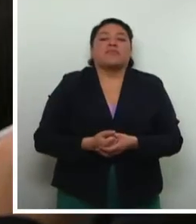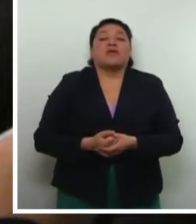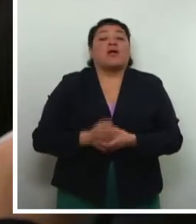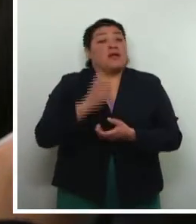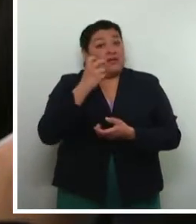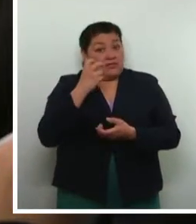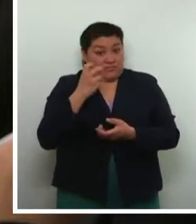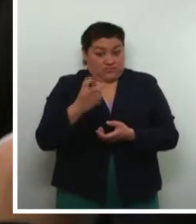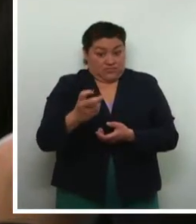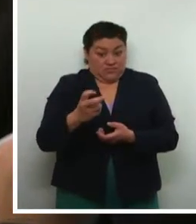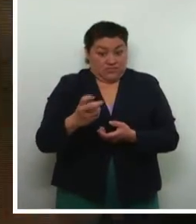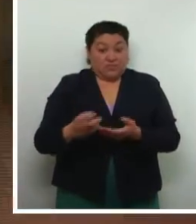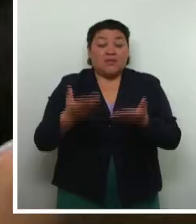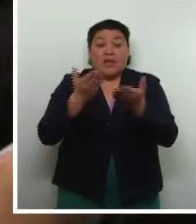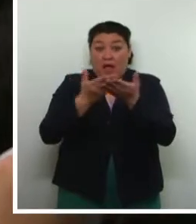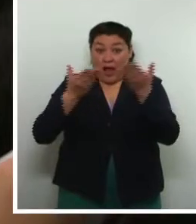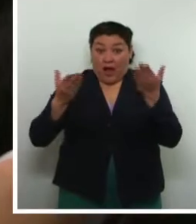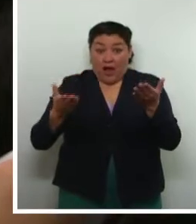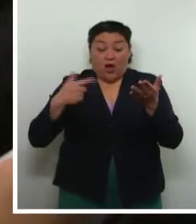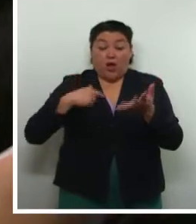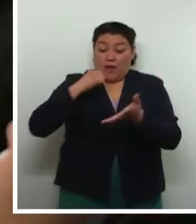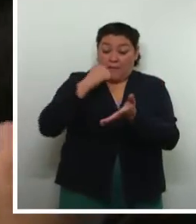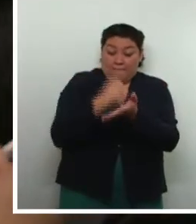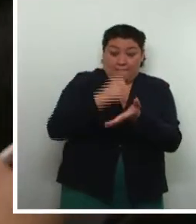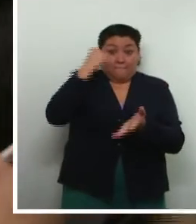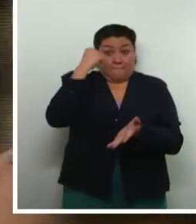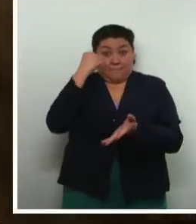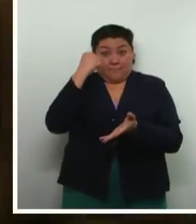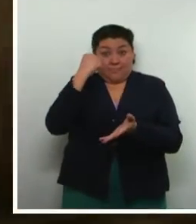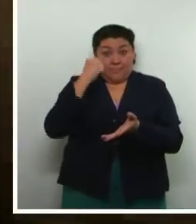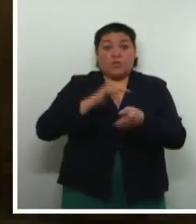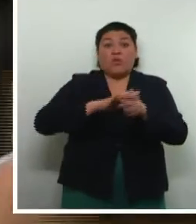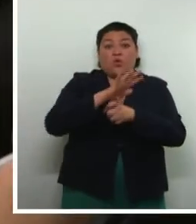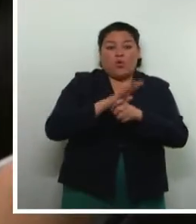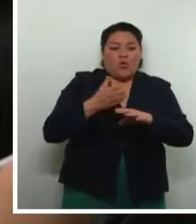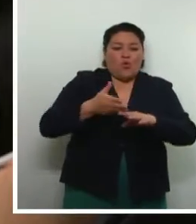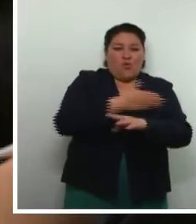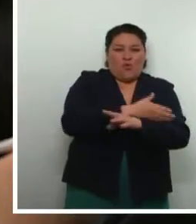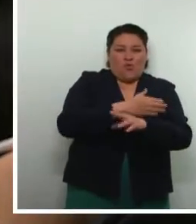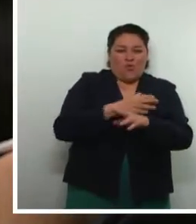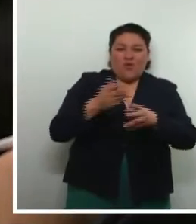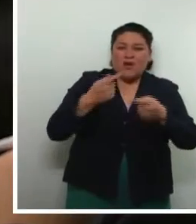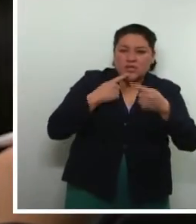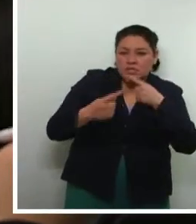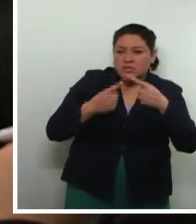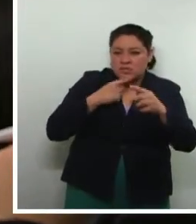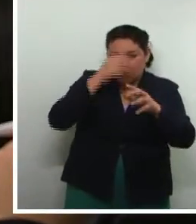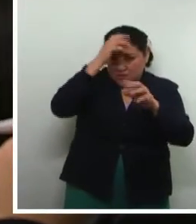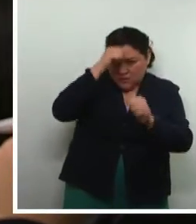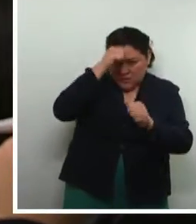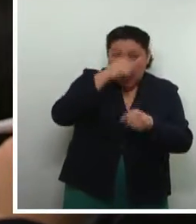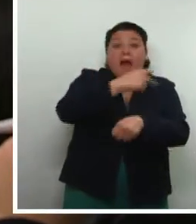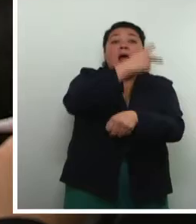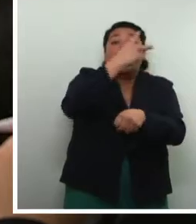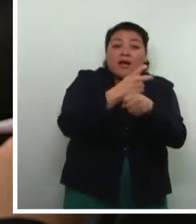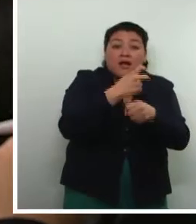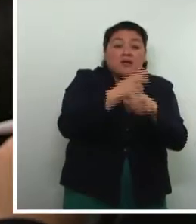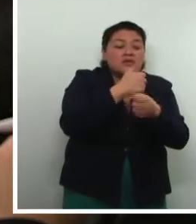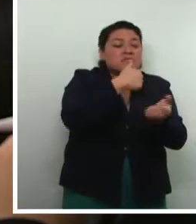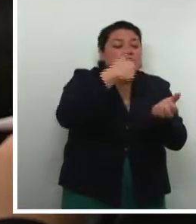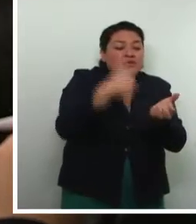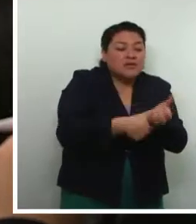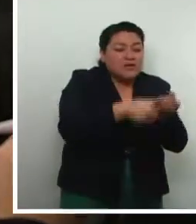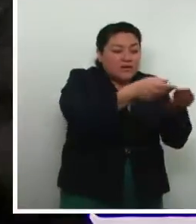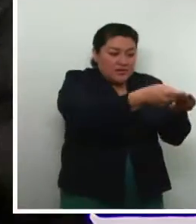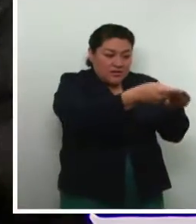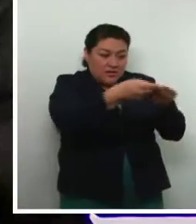Entonces, quedaron aprobadas todas las propuestas del segundo dictamen o segunda